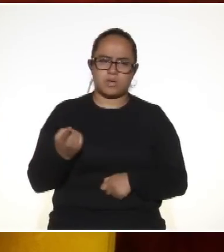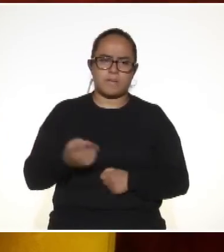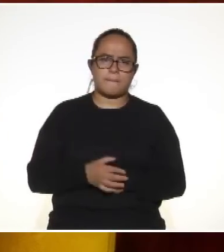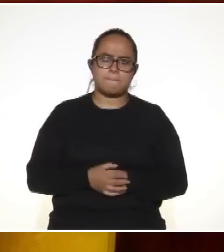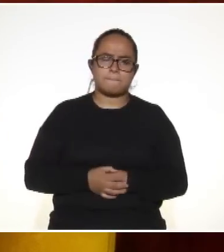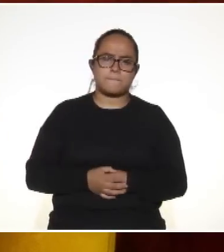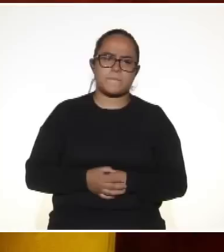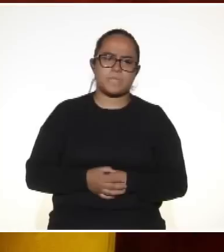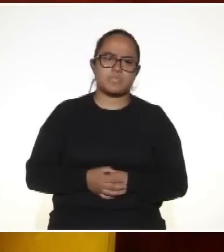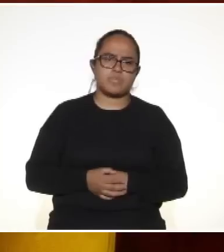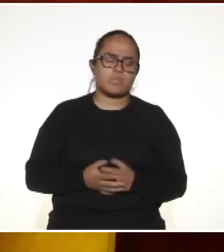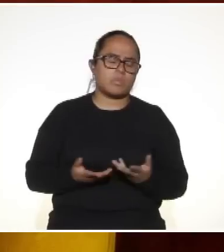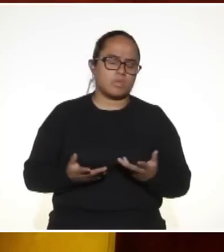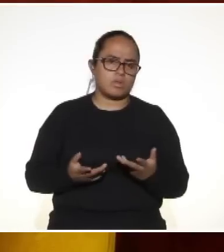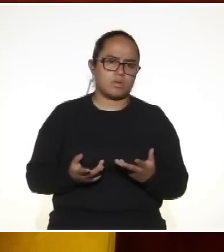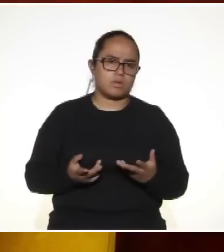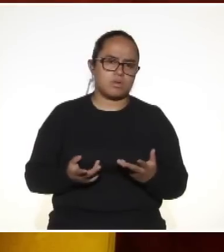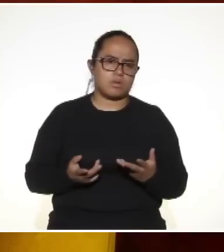se debe usar